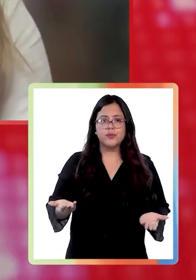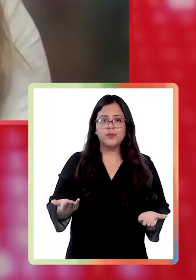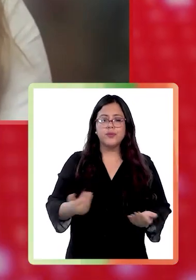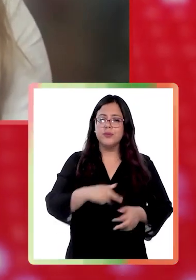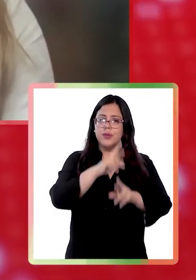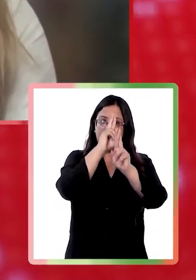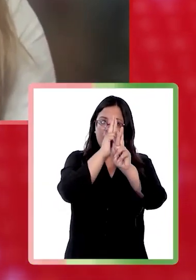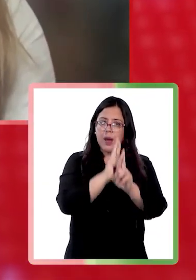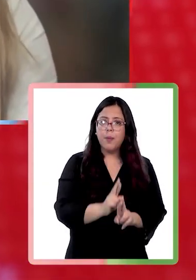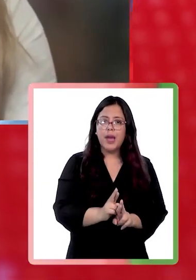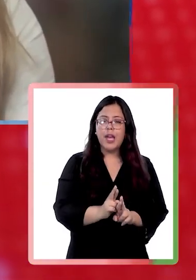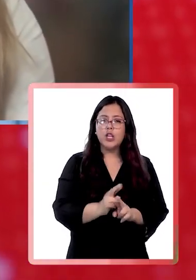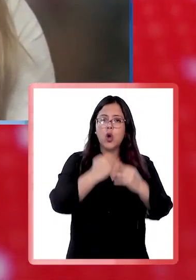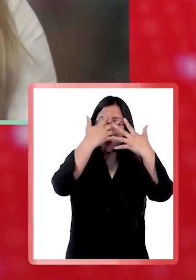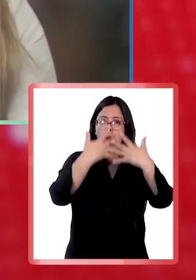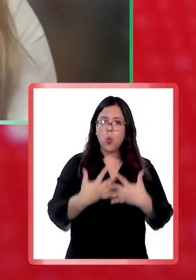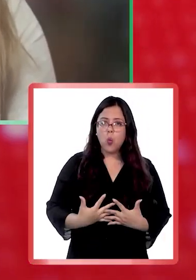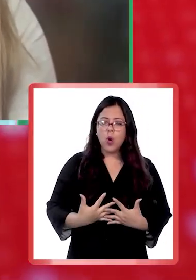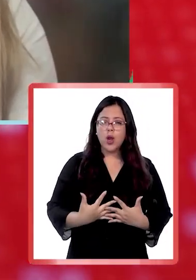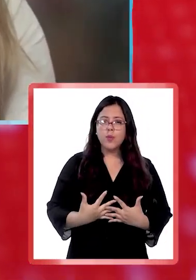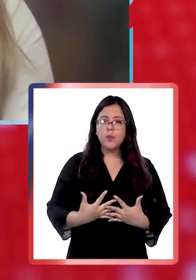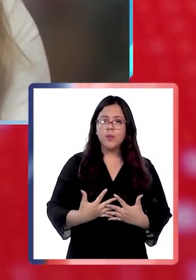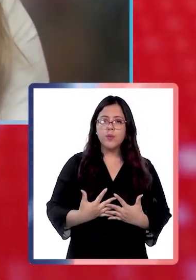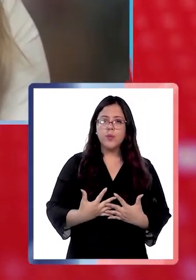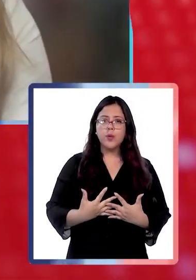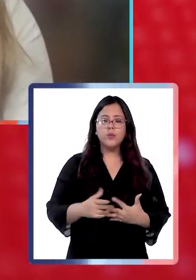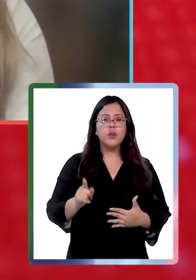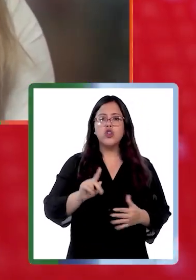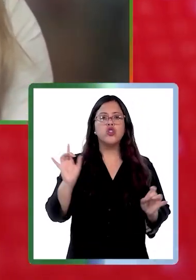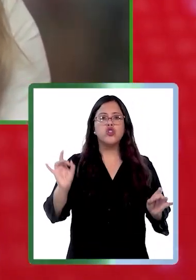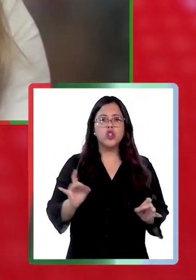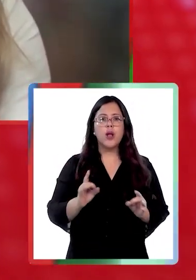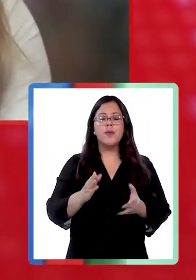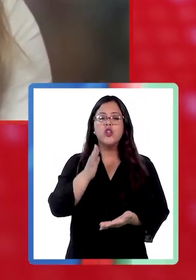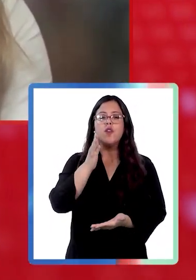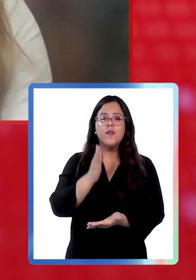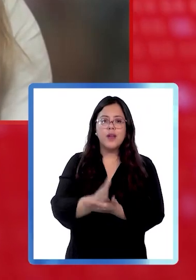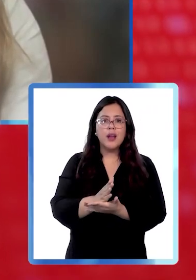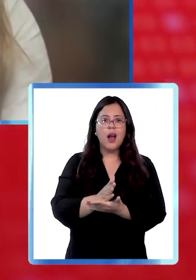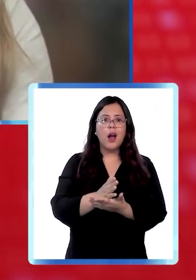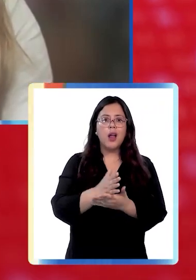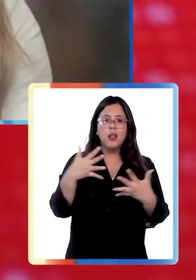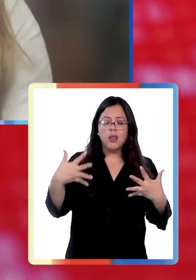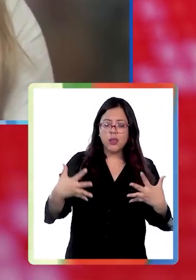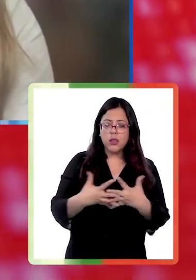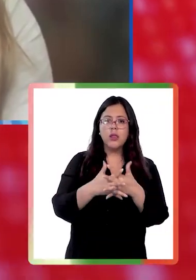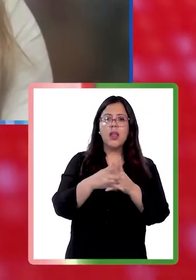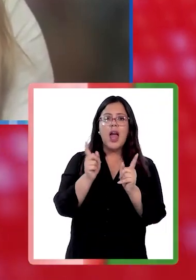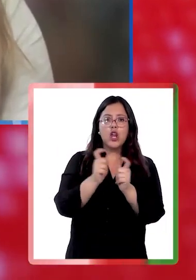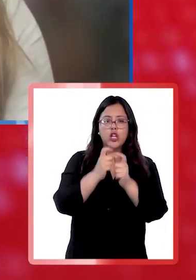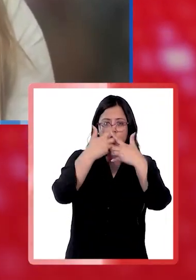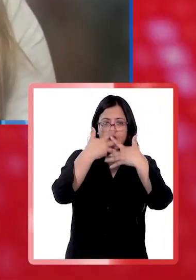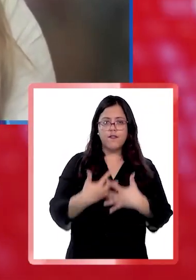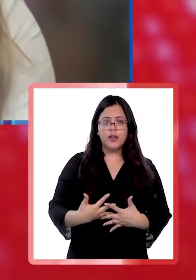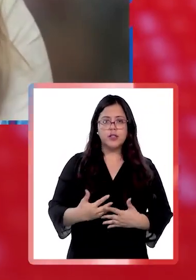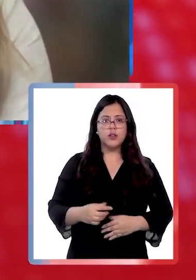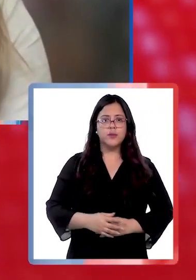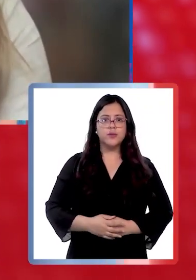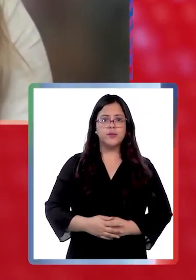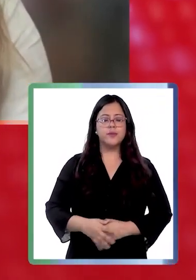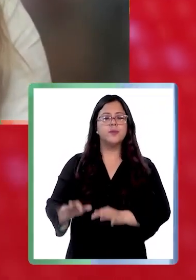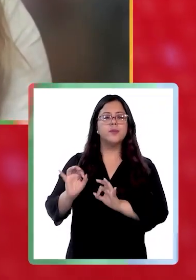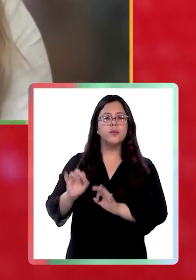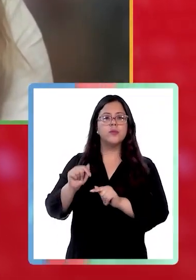parte de lo mismo, de respetar el cuerpo y de no como ir más allá, ni obligar, ni coercionar al contacto, sobre